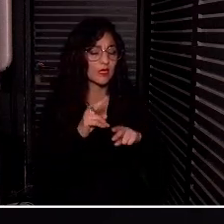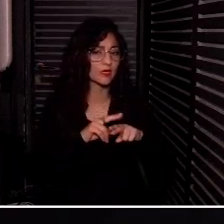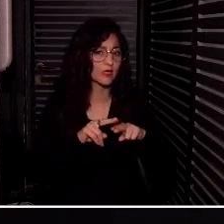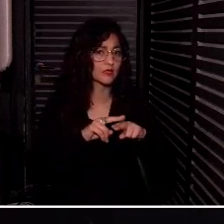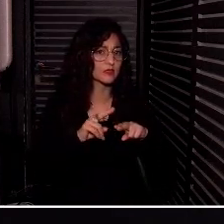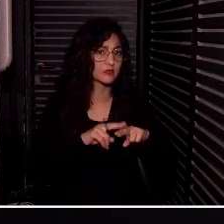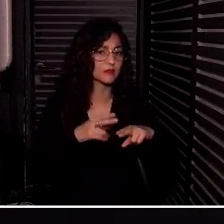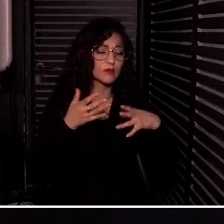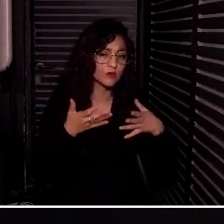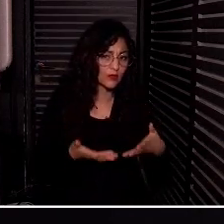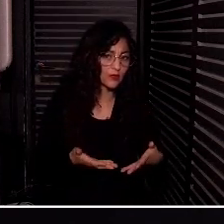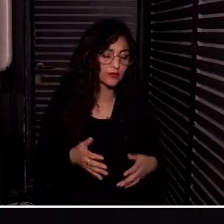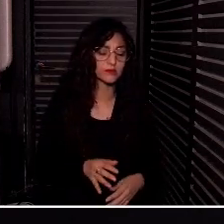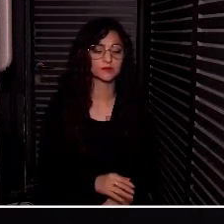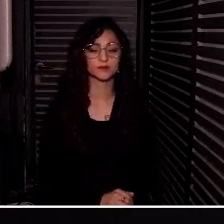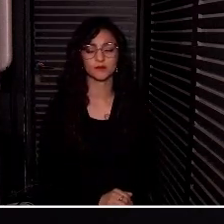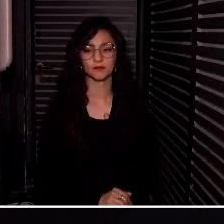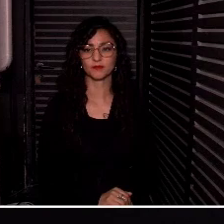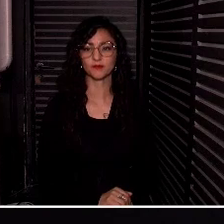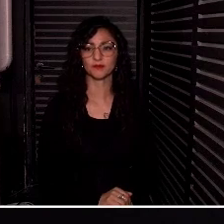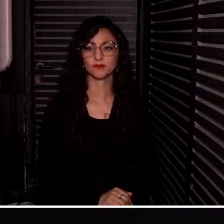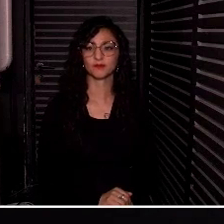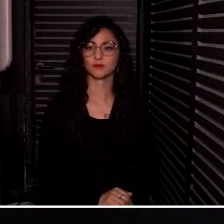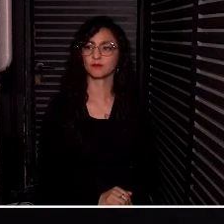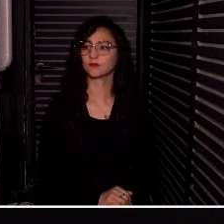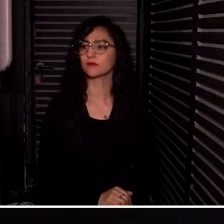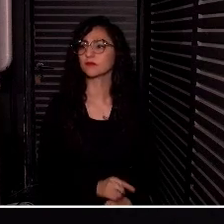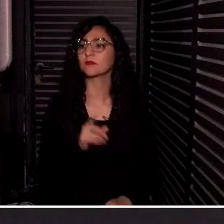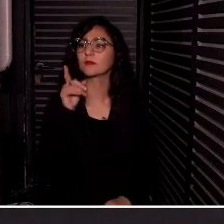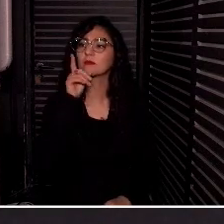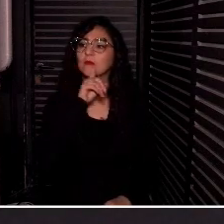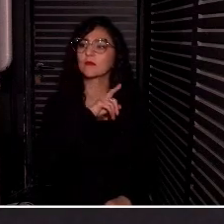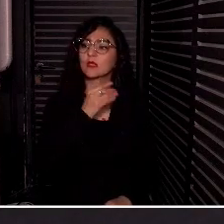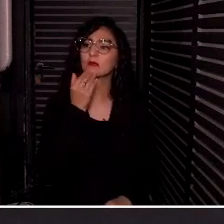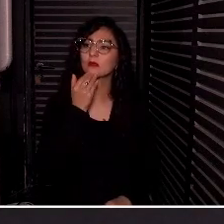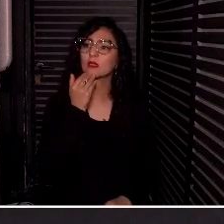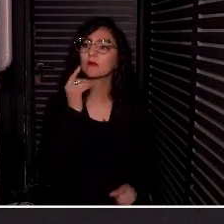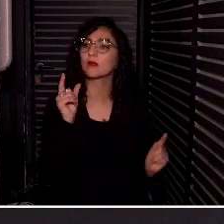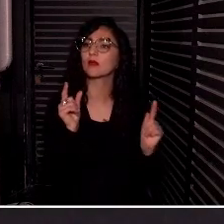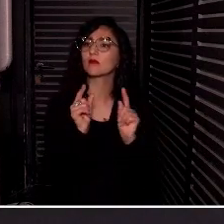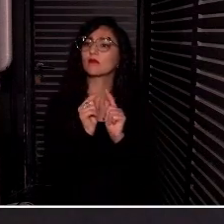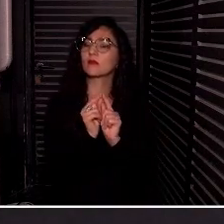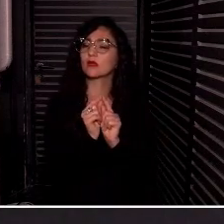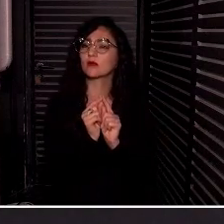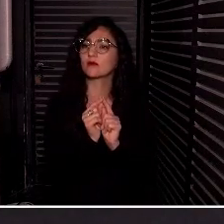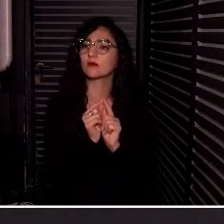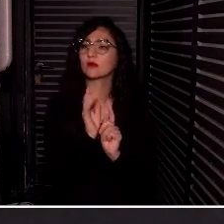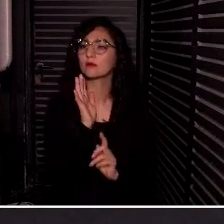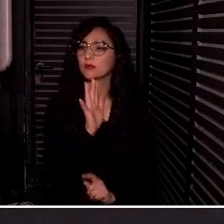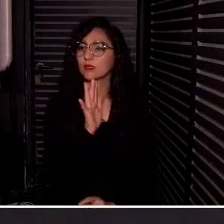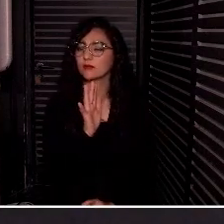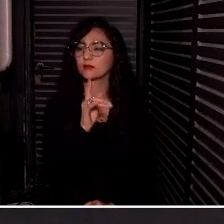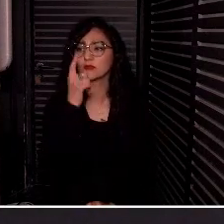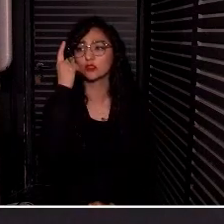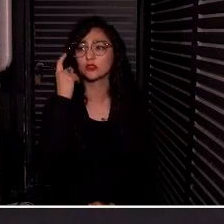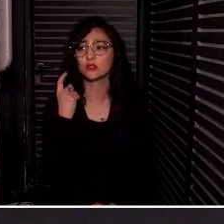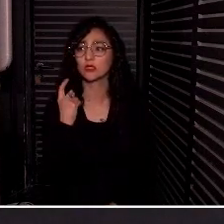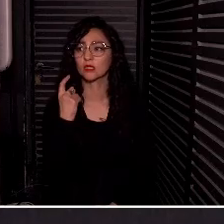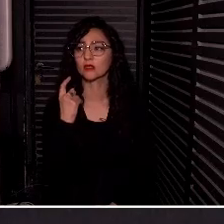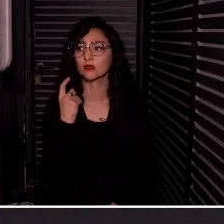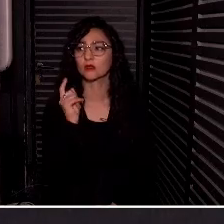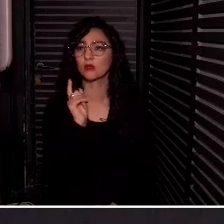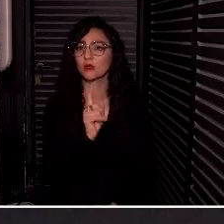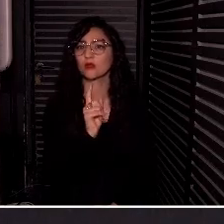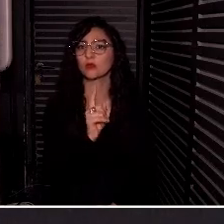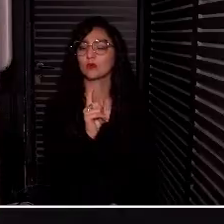Ya ahora por último eh También muy brevemente Mira yo creo que uno de los de de los